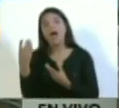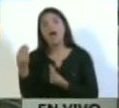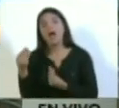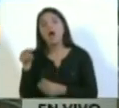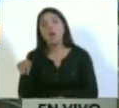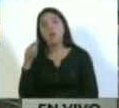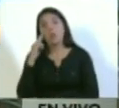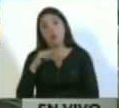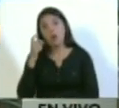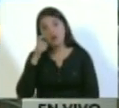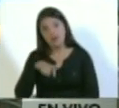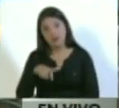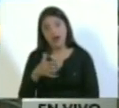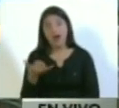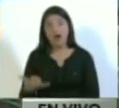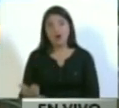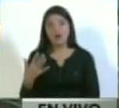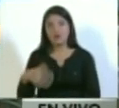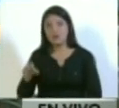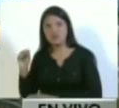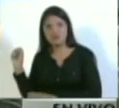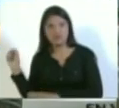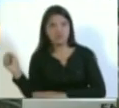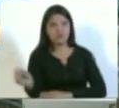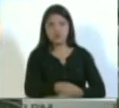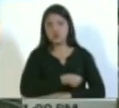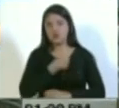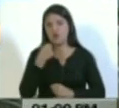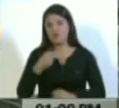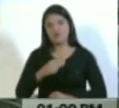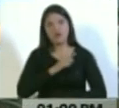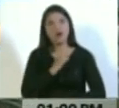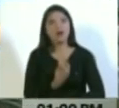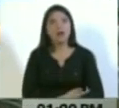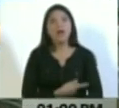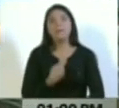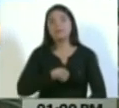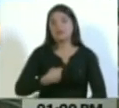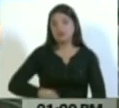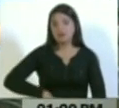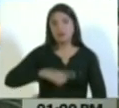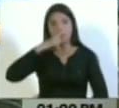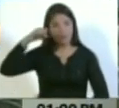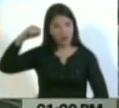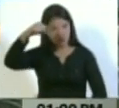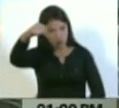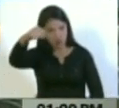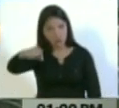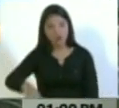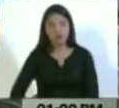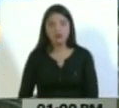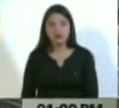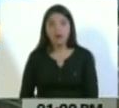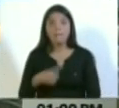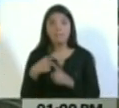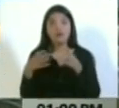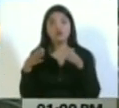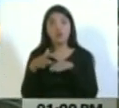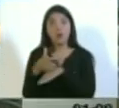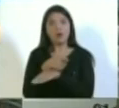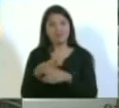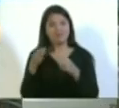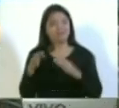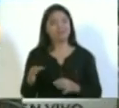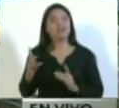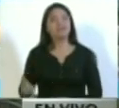Estamos dándole un golpe certero. El presidente Nicolás Maduro, con su gabinete económico, dio un golpe